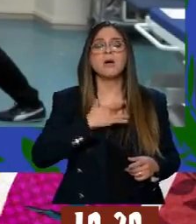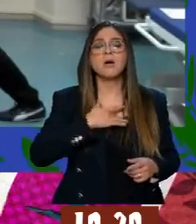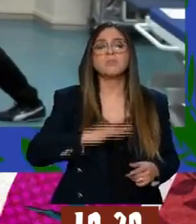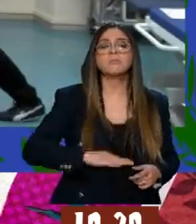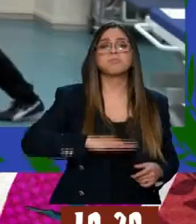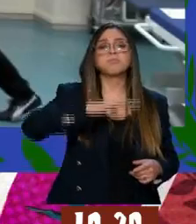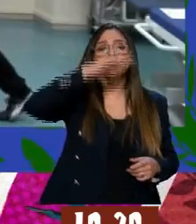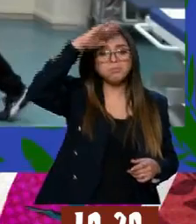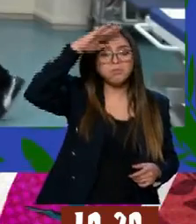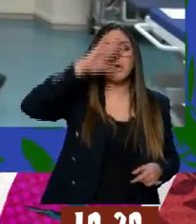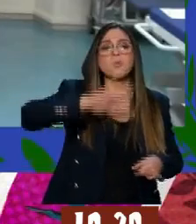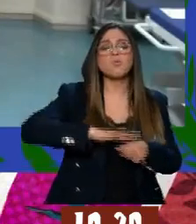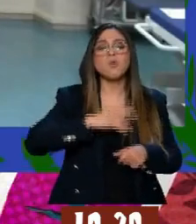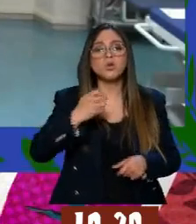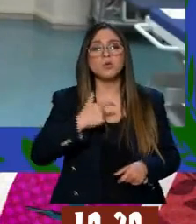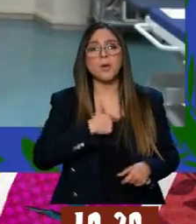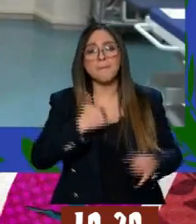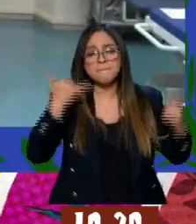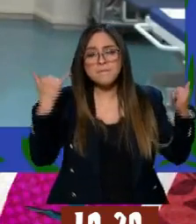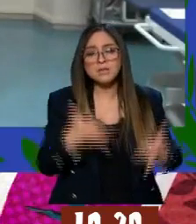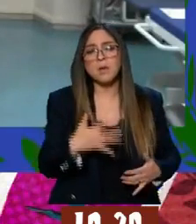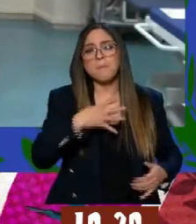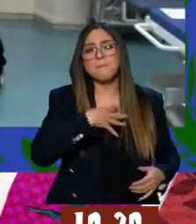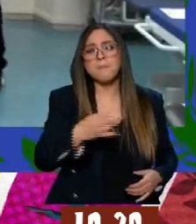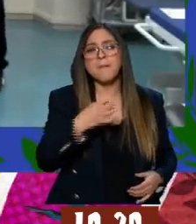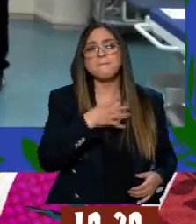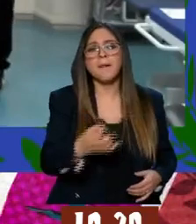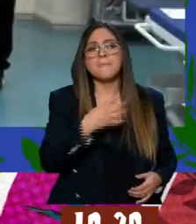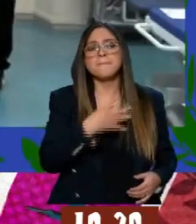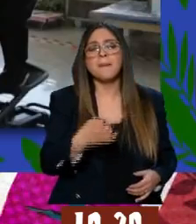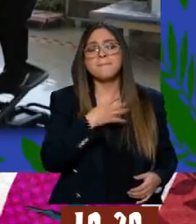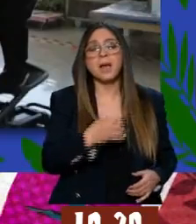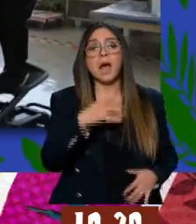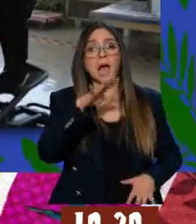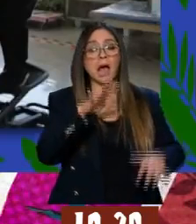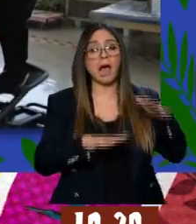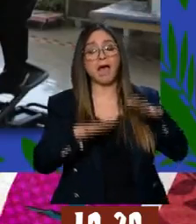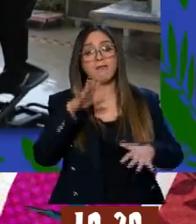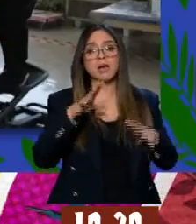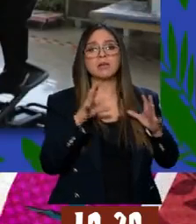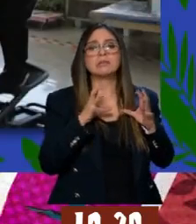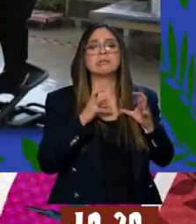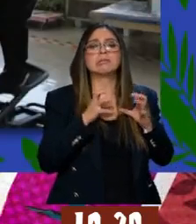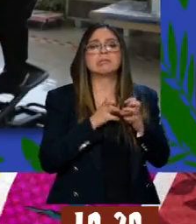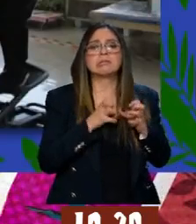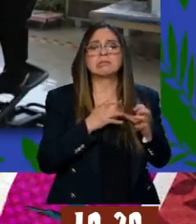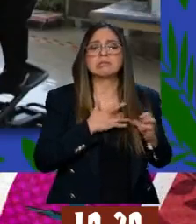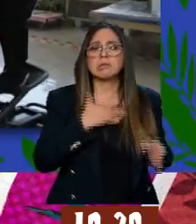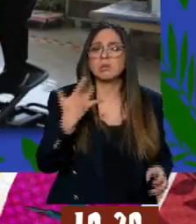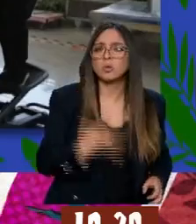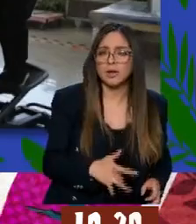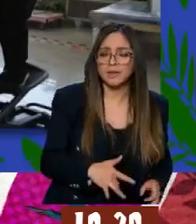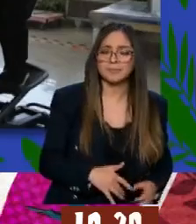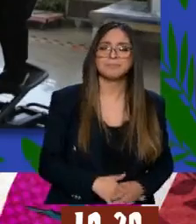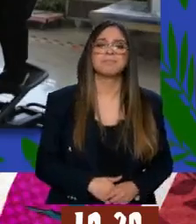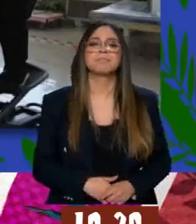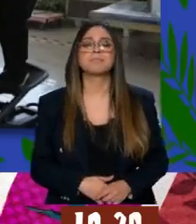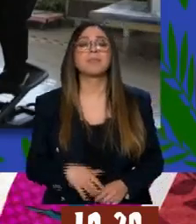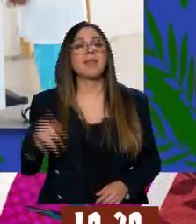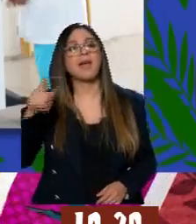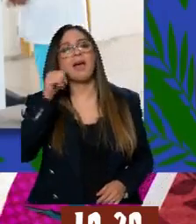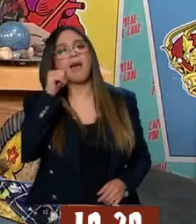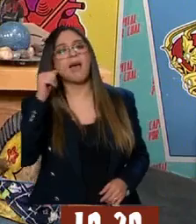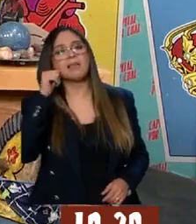asalto, un esfuerzo importante sí puede a veces generarnos un infarto. Ayer pasábamos aquí, doctor, un video de una señora en Colombia